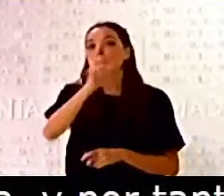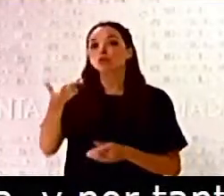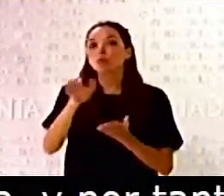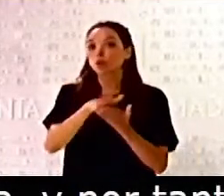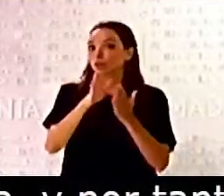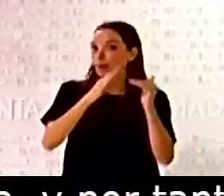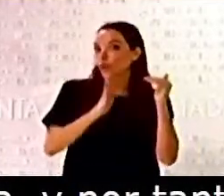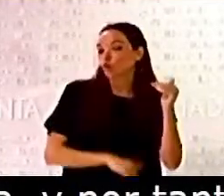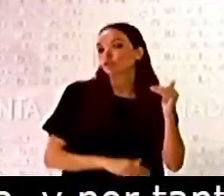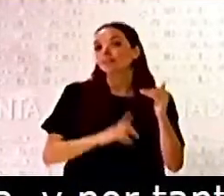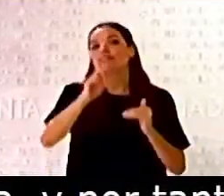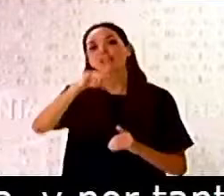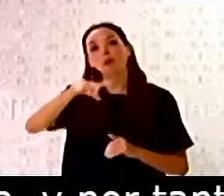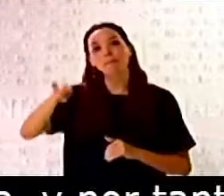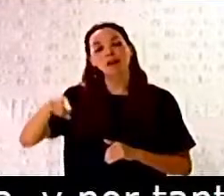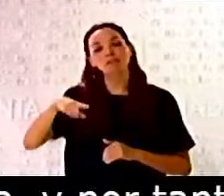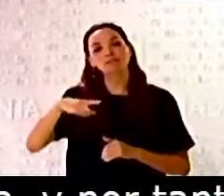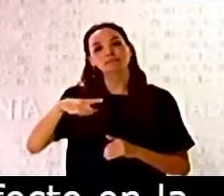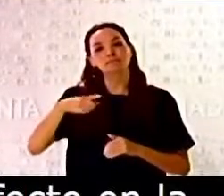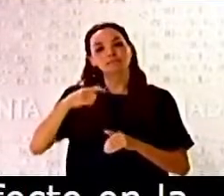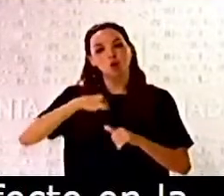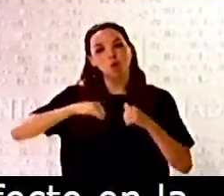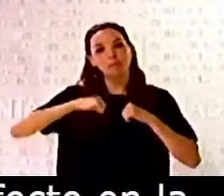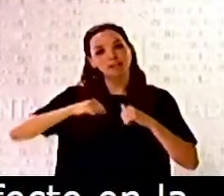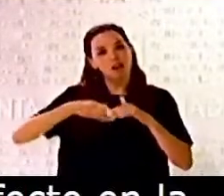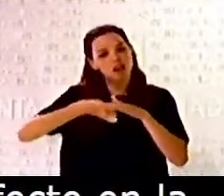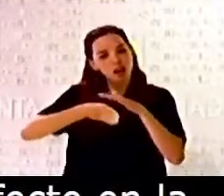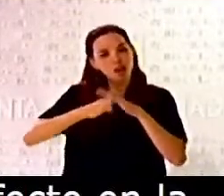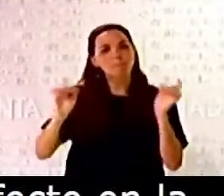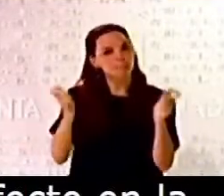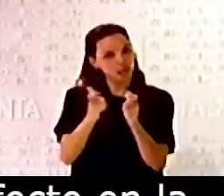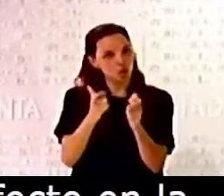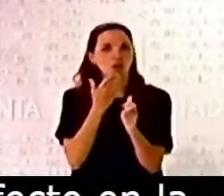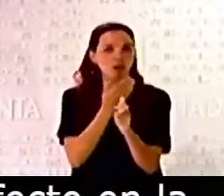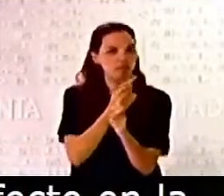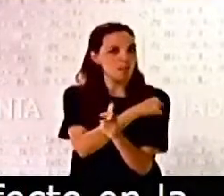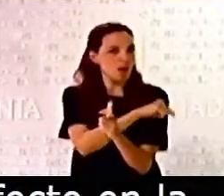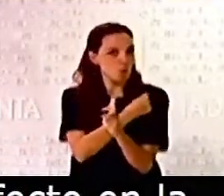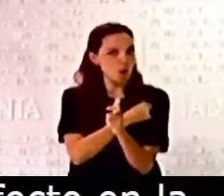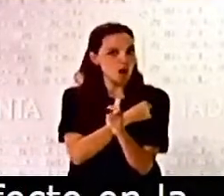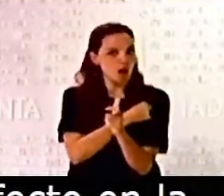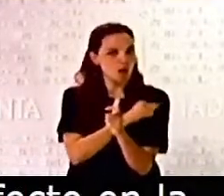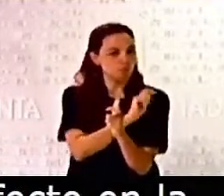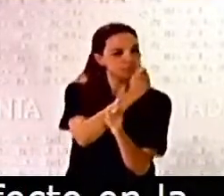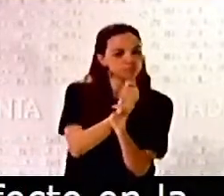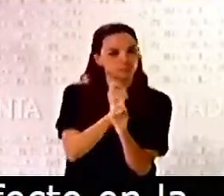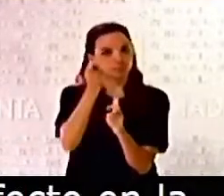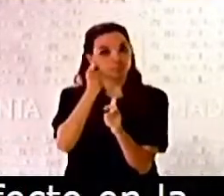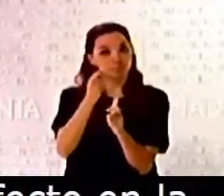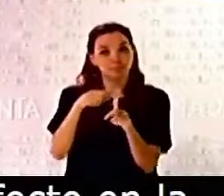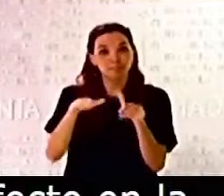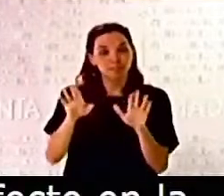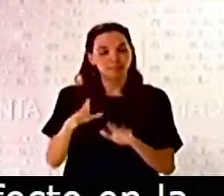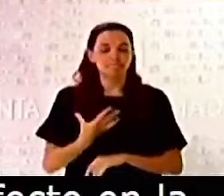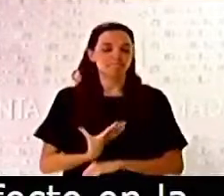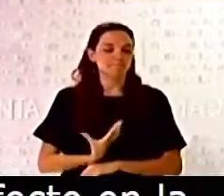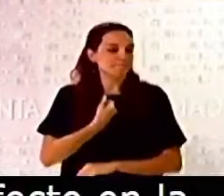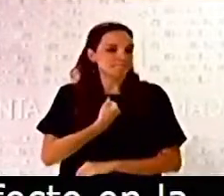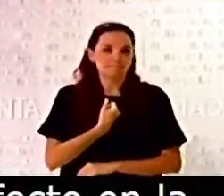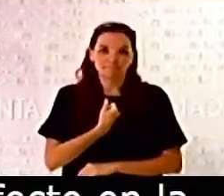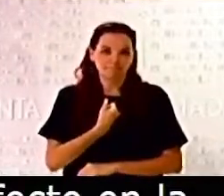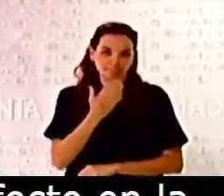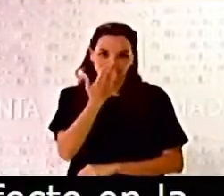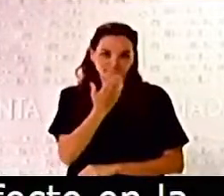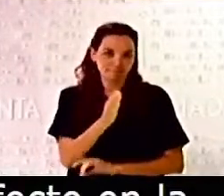en la reducción en el número de hospitalizaciones, pero sin duda ninguna la parte más dolorosa es